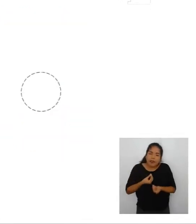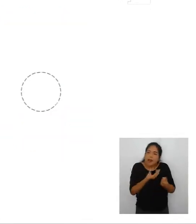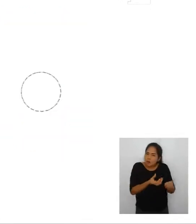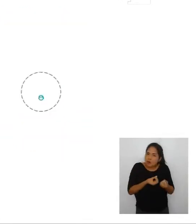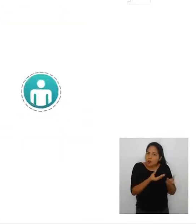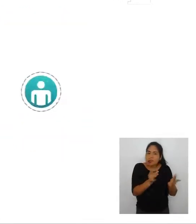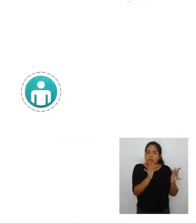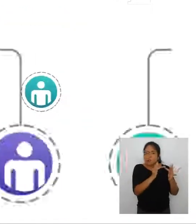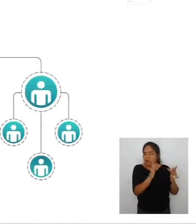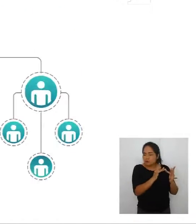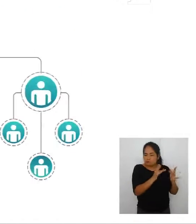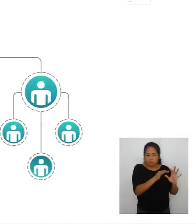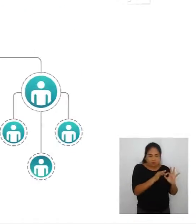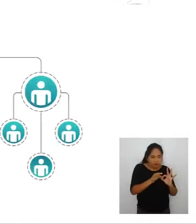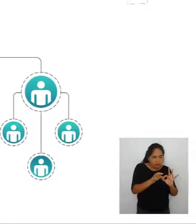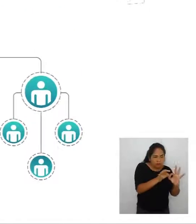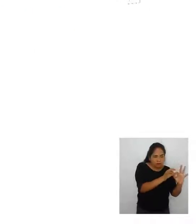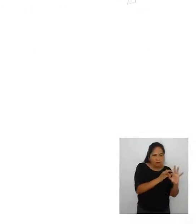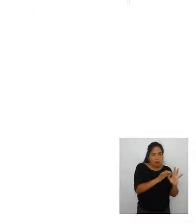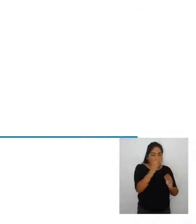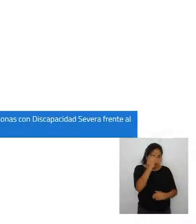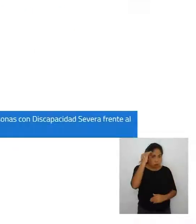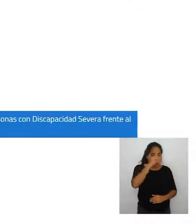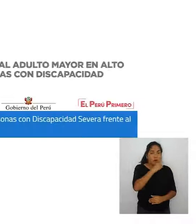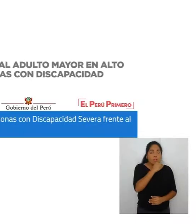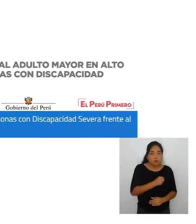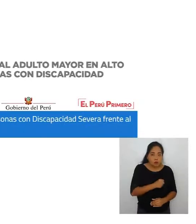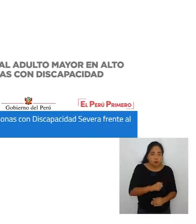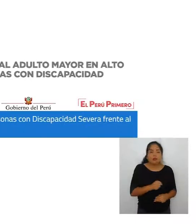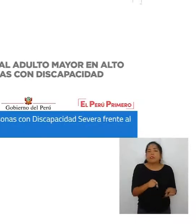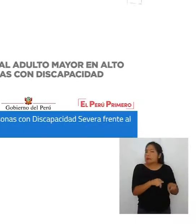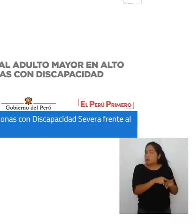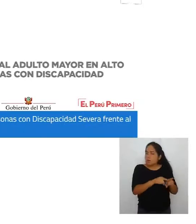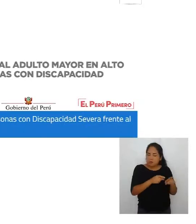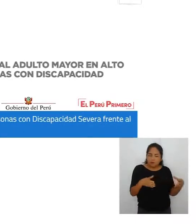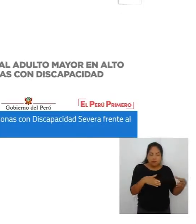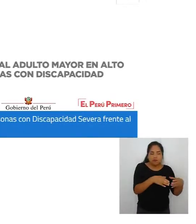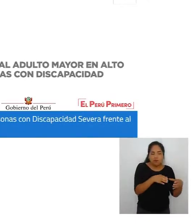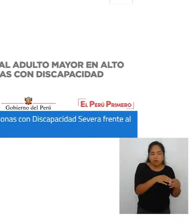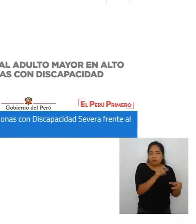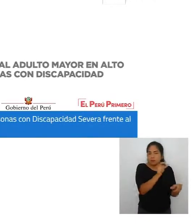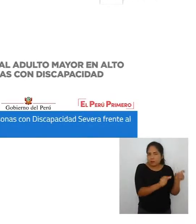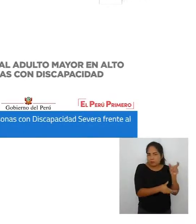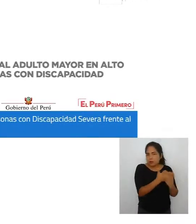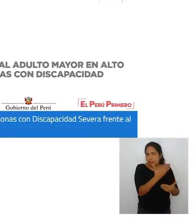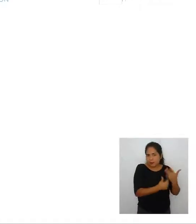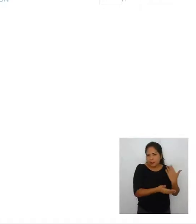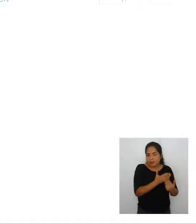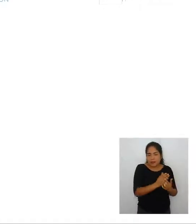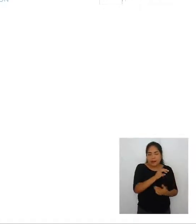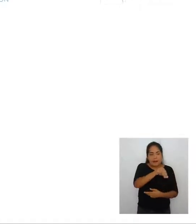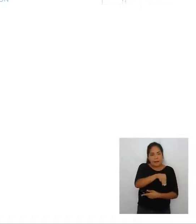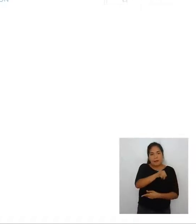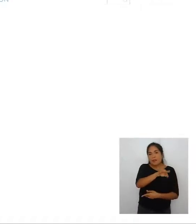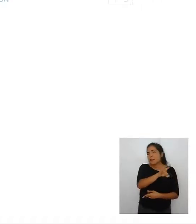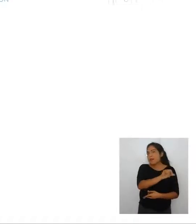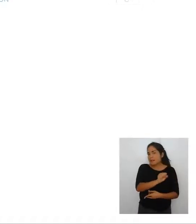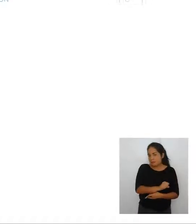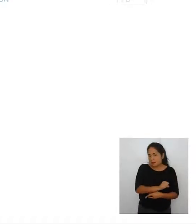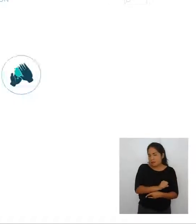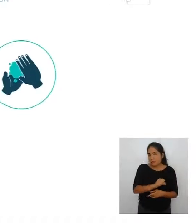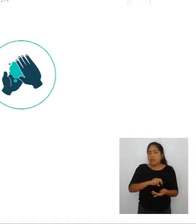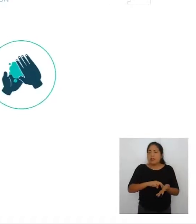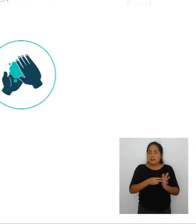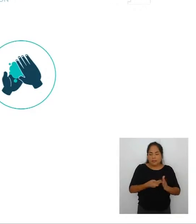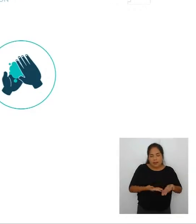brindar información a la red de soporte del adulto mayor y personas con discapacidad severa del MIDIS, creada para la